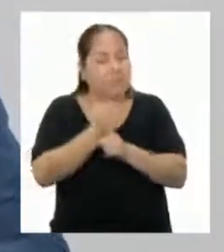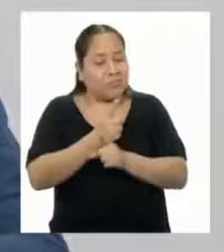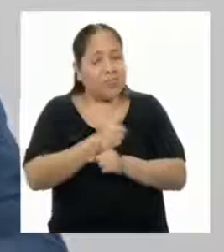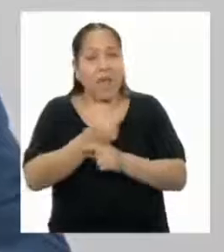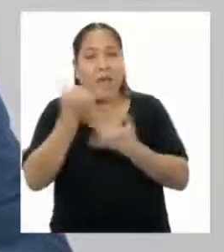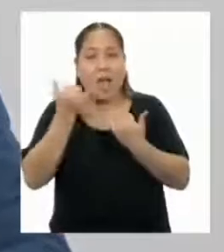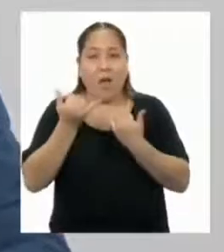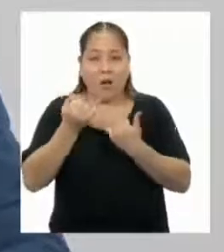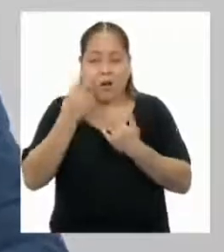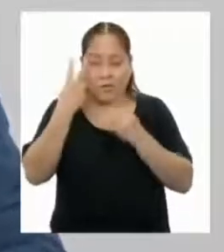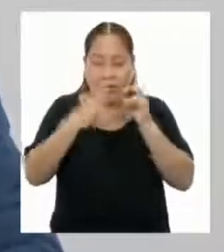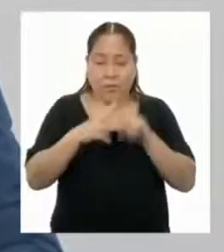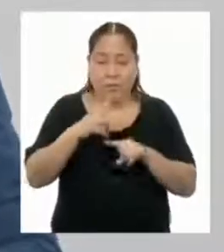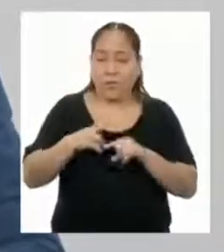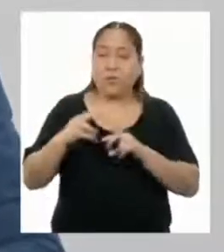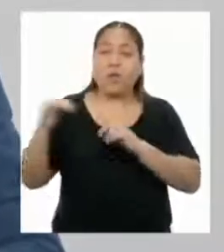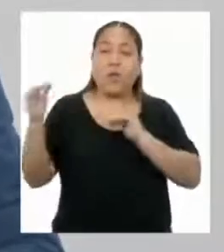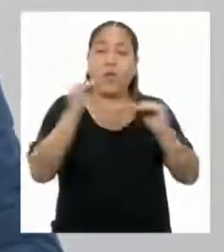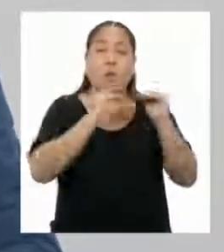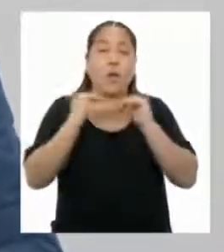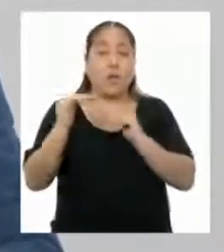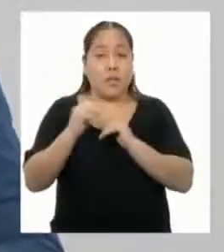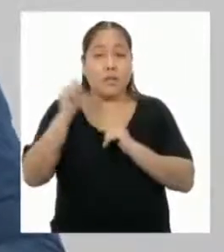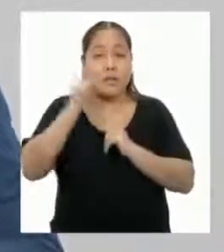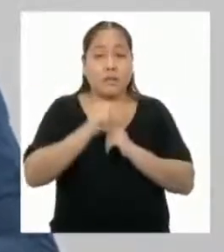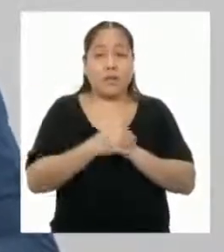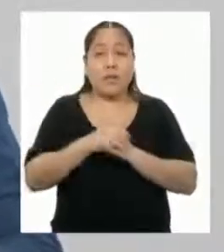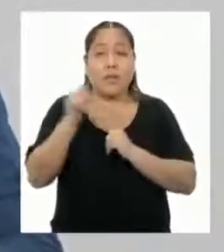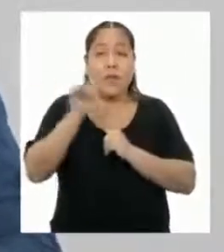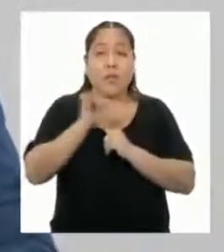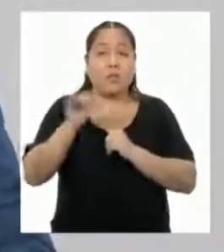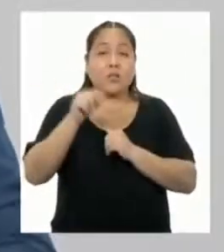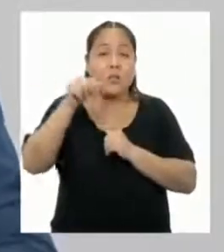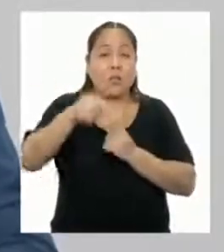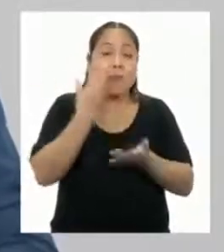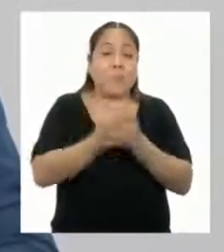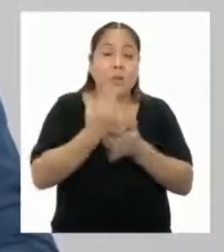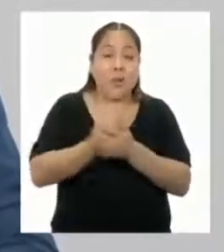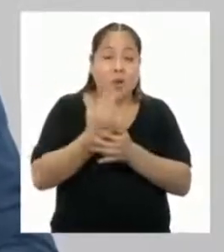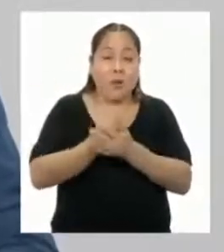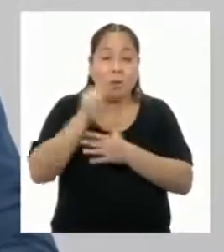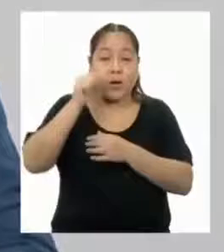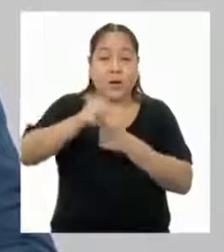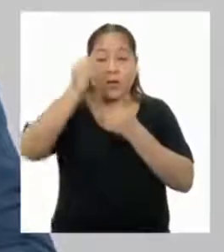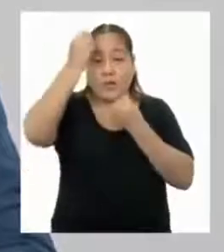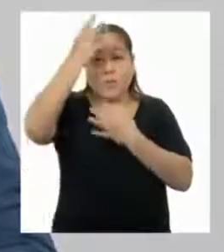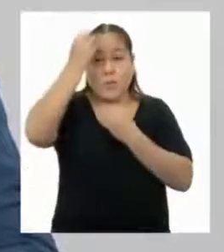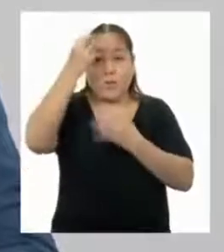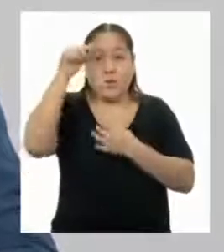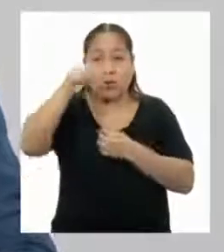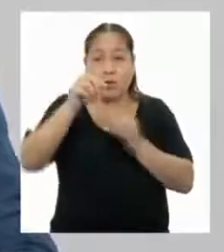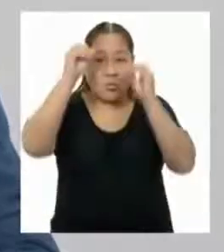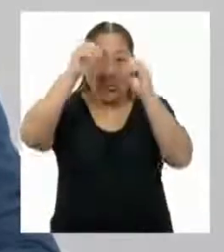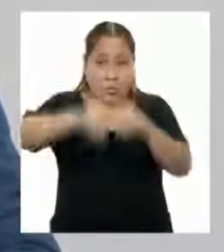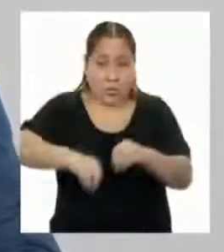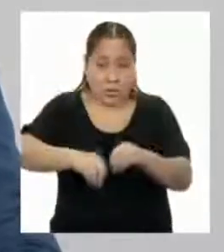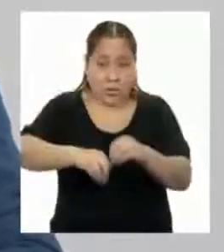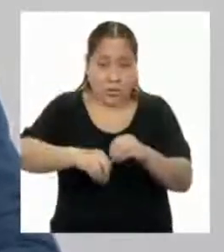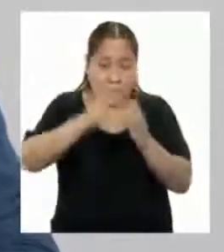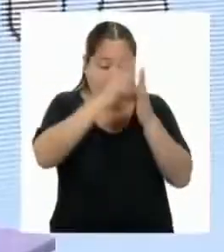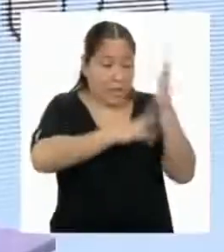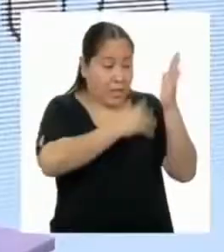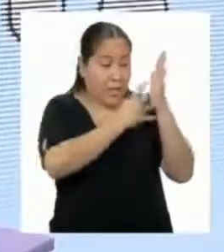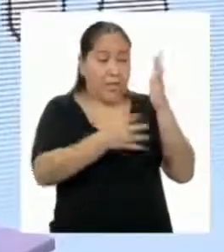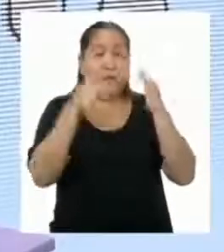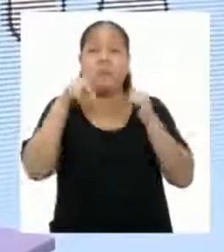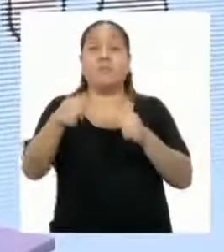la igualdad se cumple. Entonces, así corroboramos que la información que pusiste en la tabla es